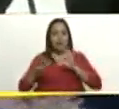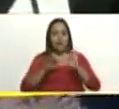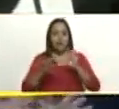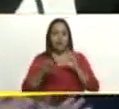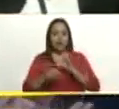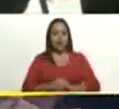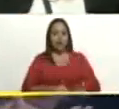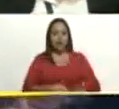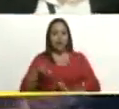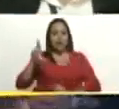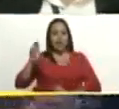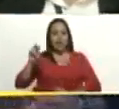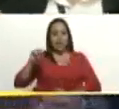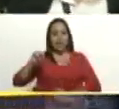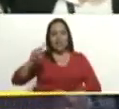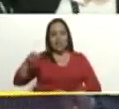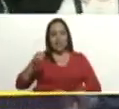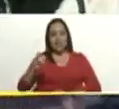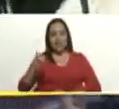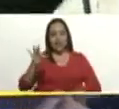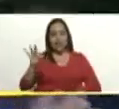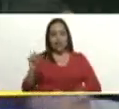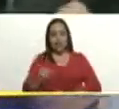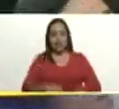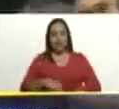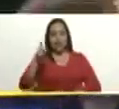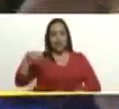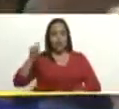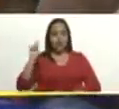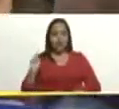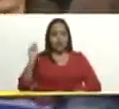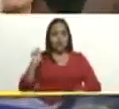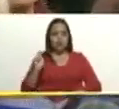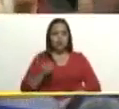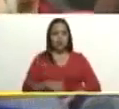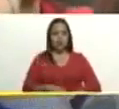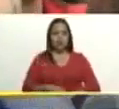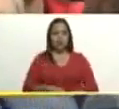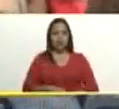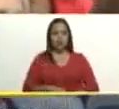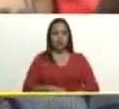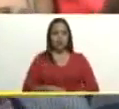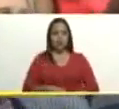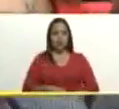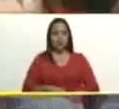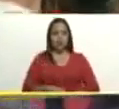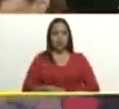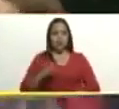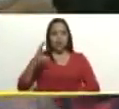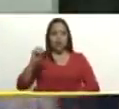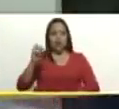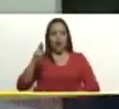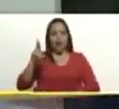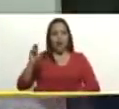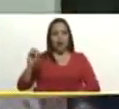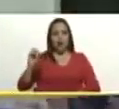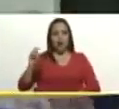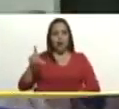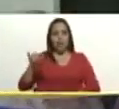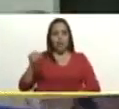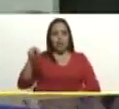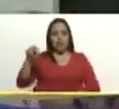César Rengifo, y la diputada Carolina Sextari,